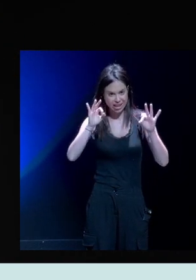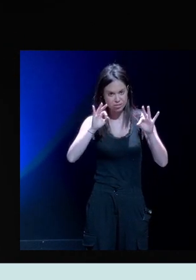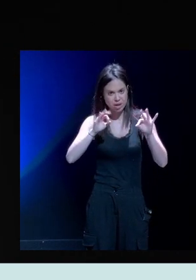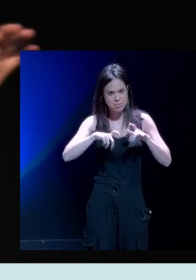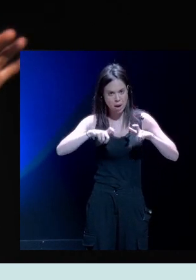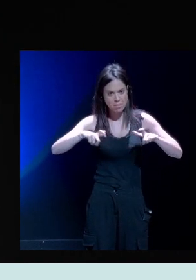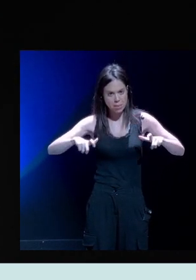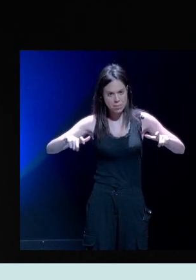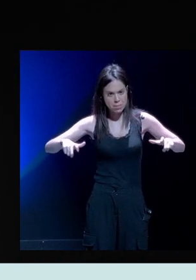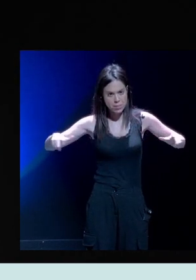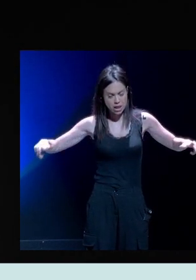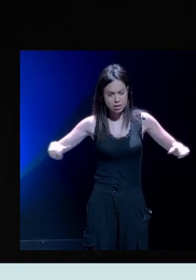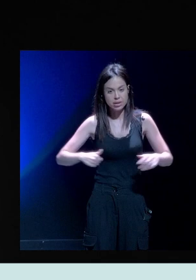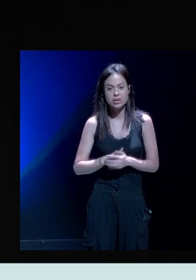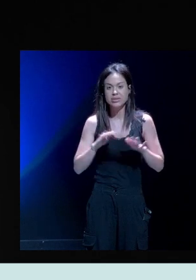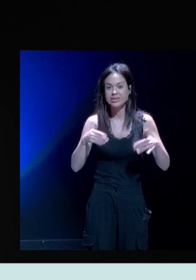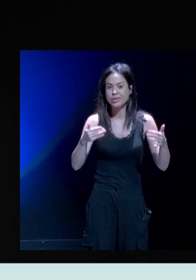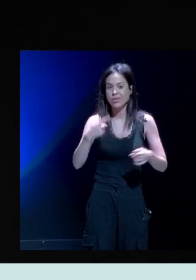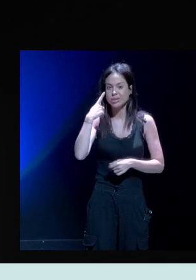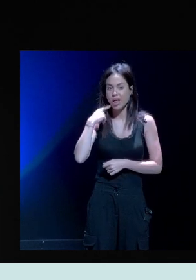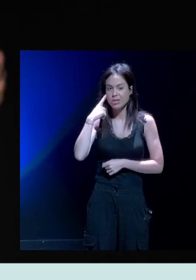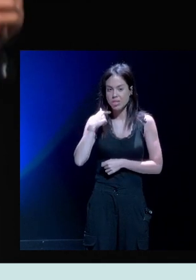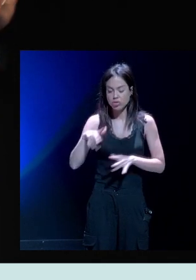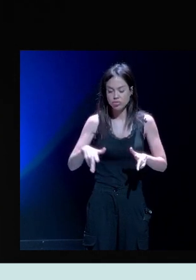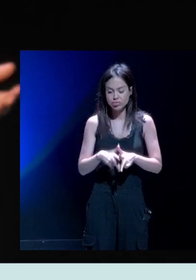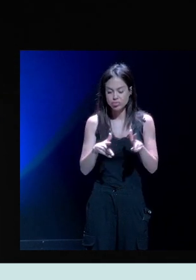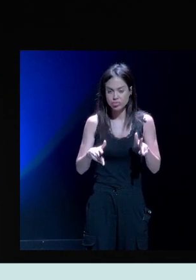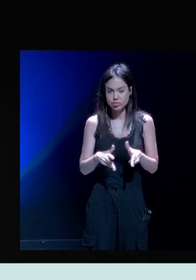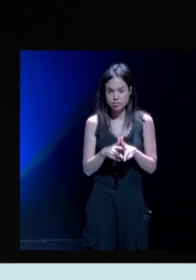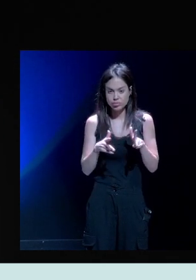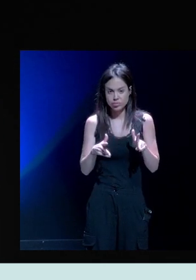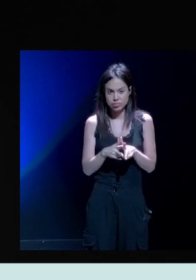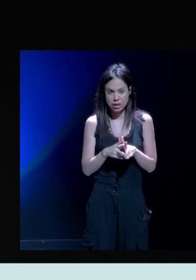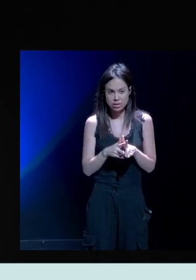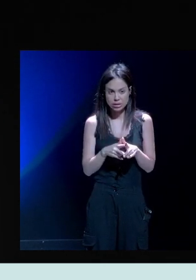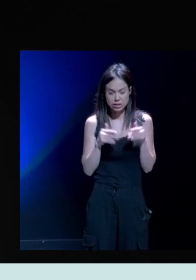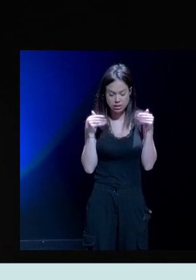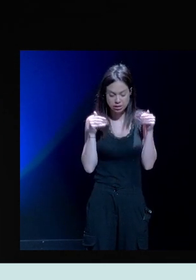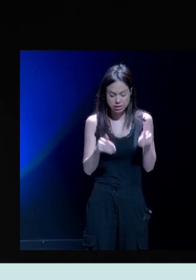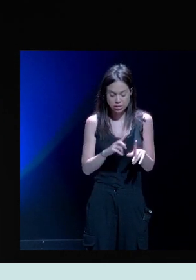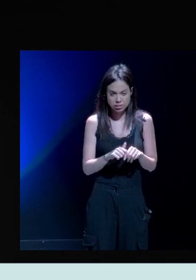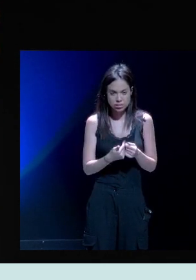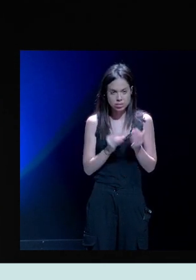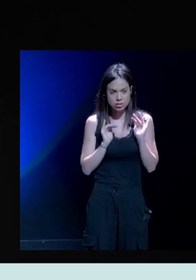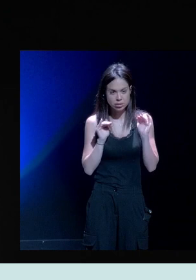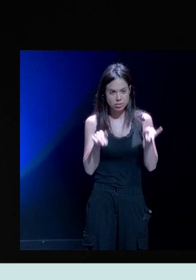esta tradición en estas sociedades de régimen familiarista está